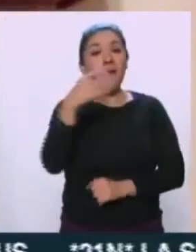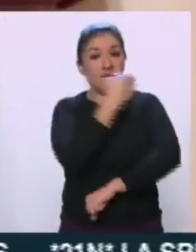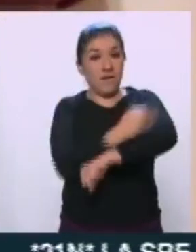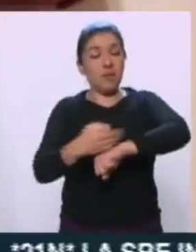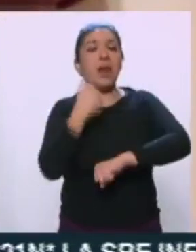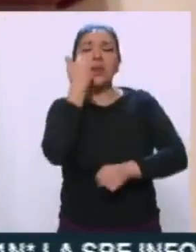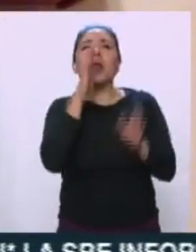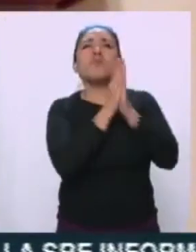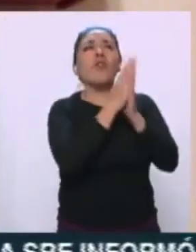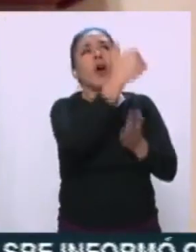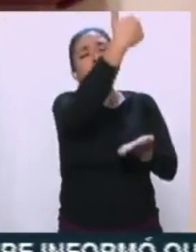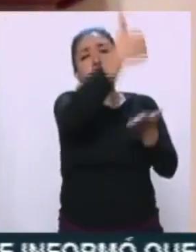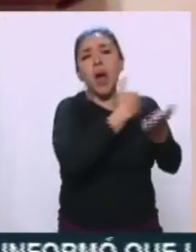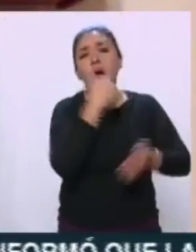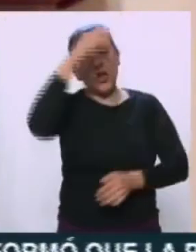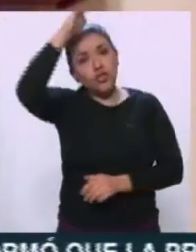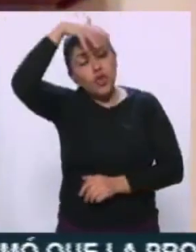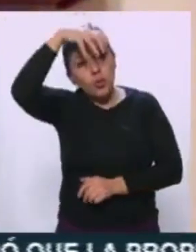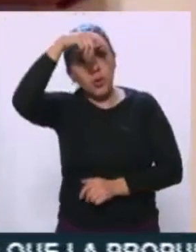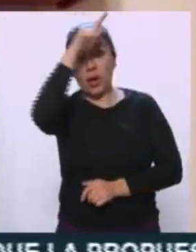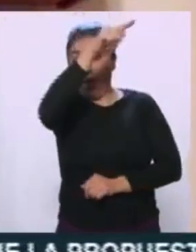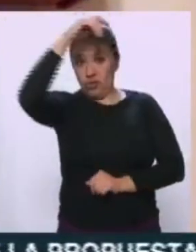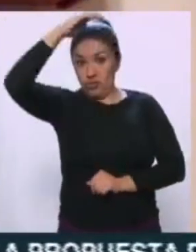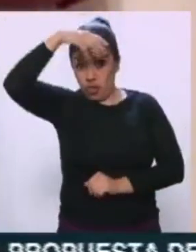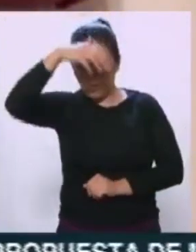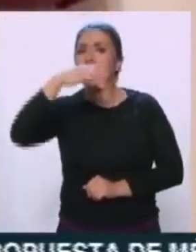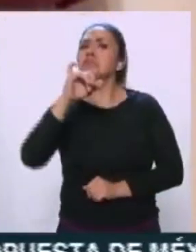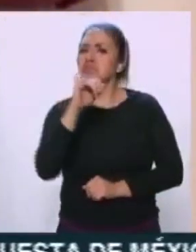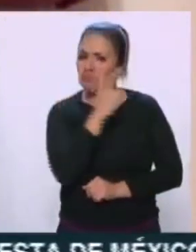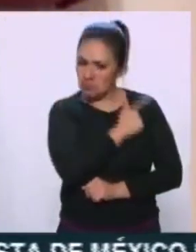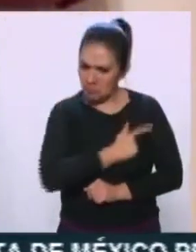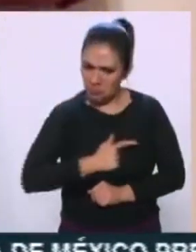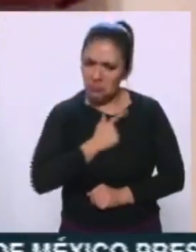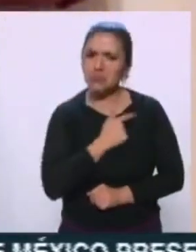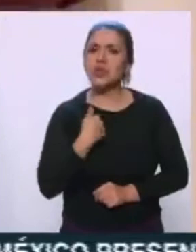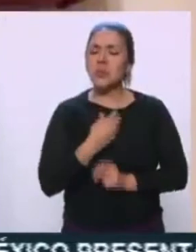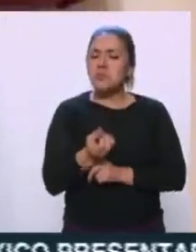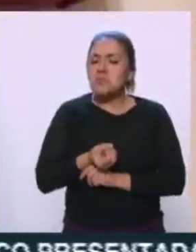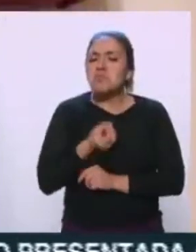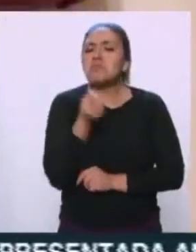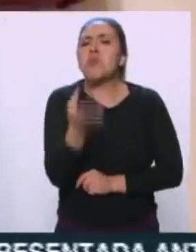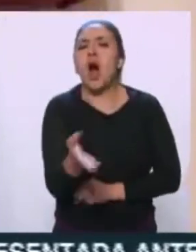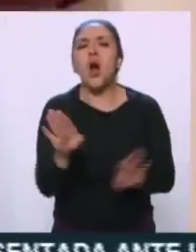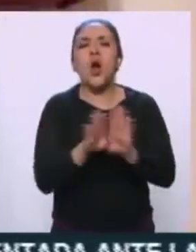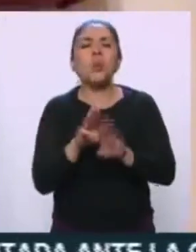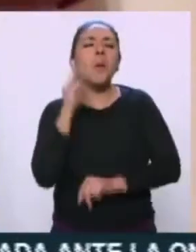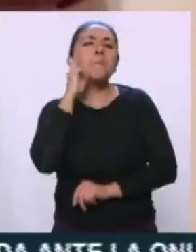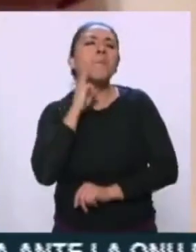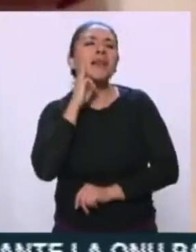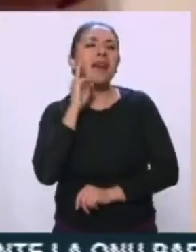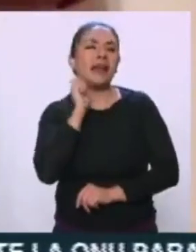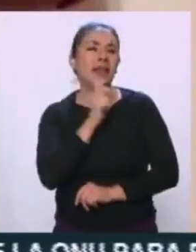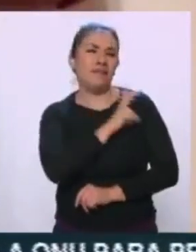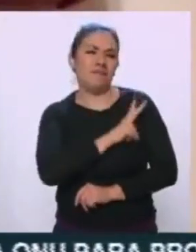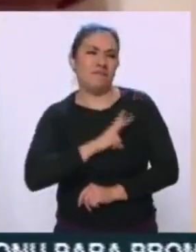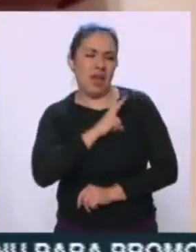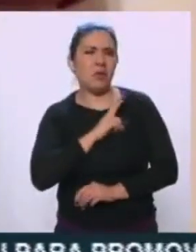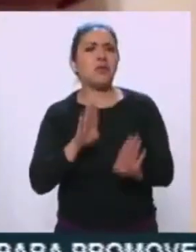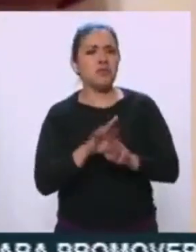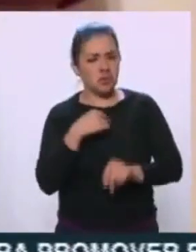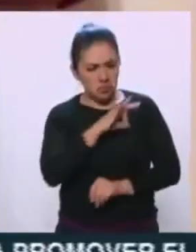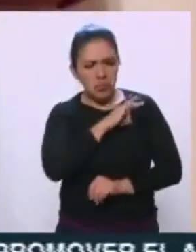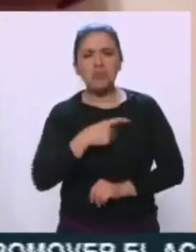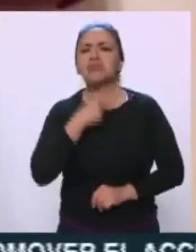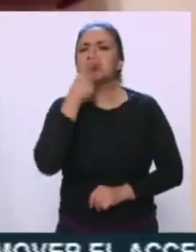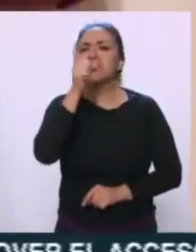y Donald Trump, por supuesto, ofreció la manzana envenenada de decir que los podía nombrar a